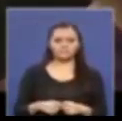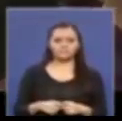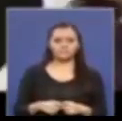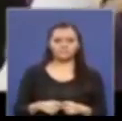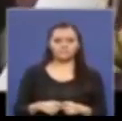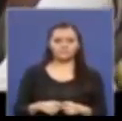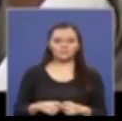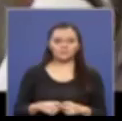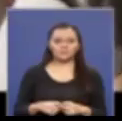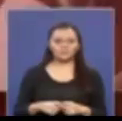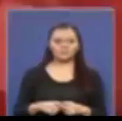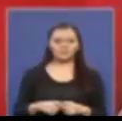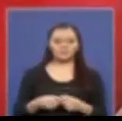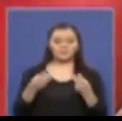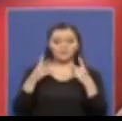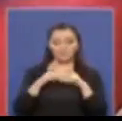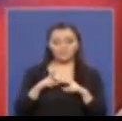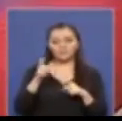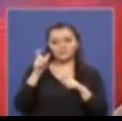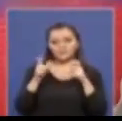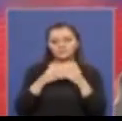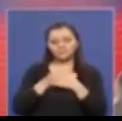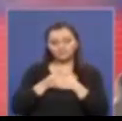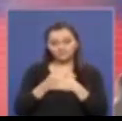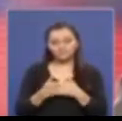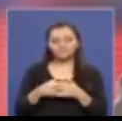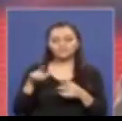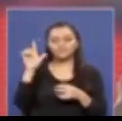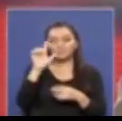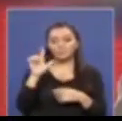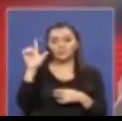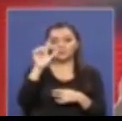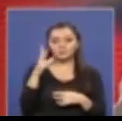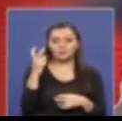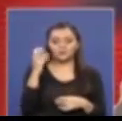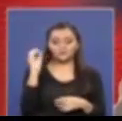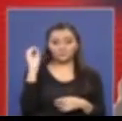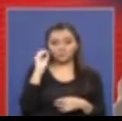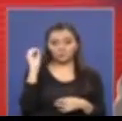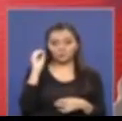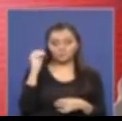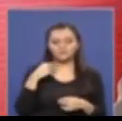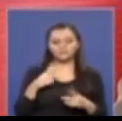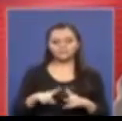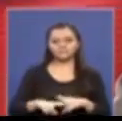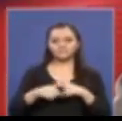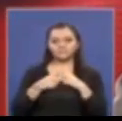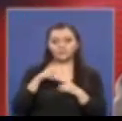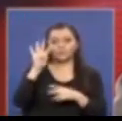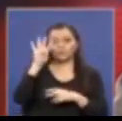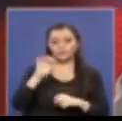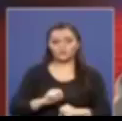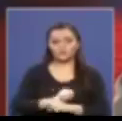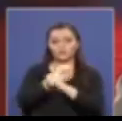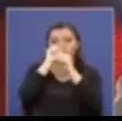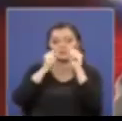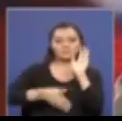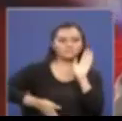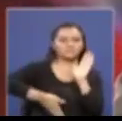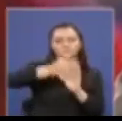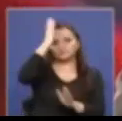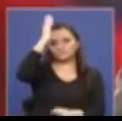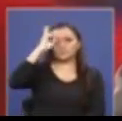a La Ferroviaria pues por el cariño con que nos recibieron. Lunes 12 de octubre tuvimos que empezar 4 de la mañana porque viajamos a